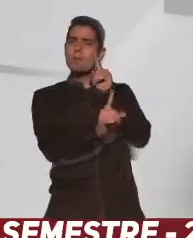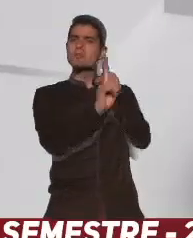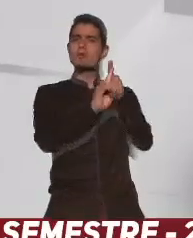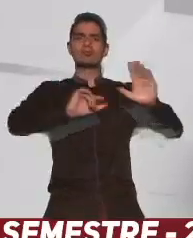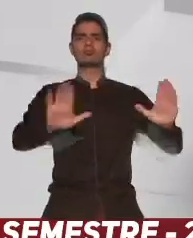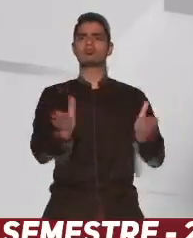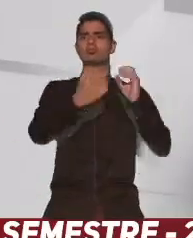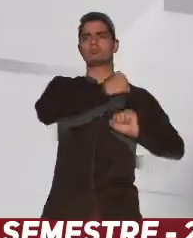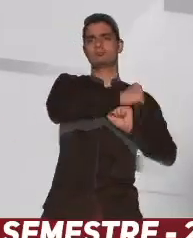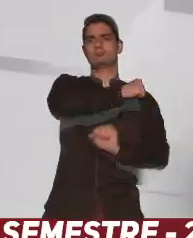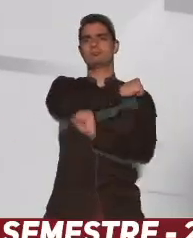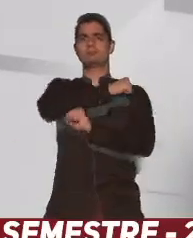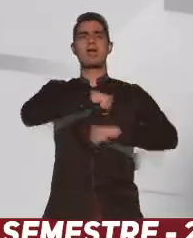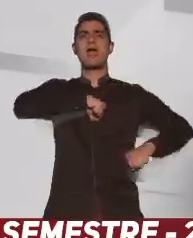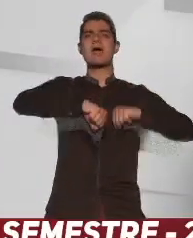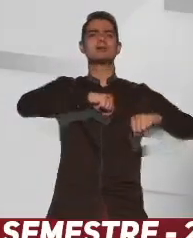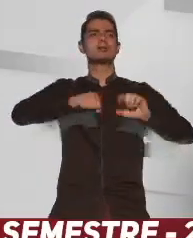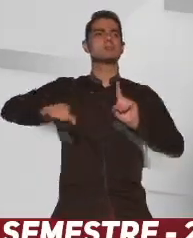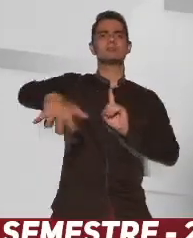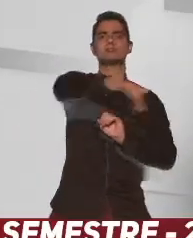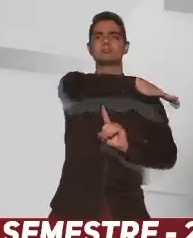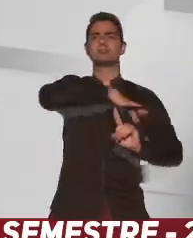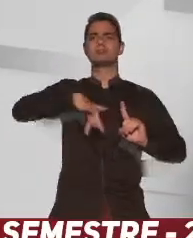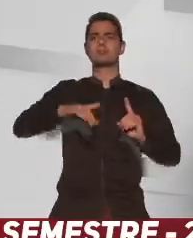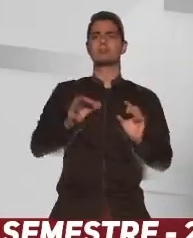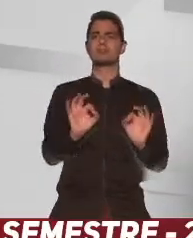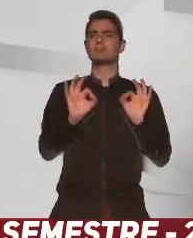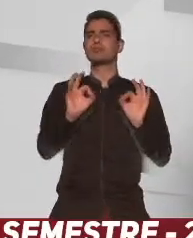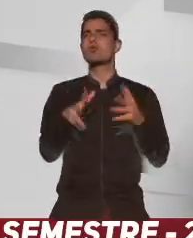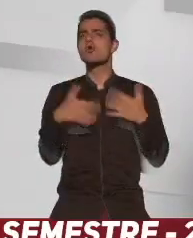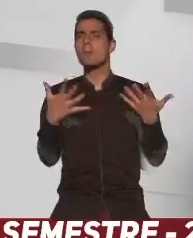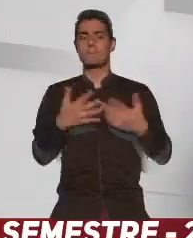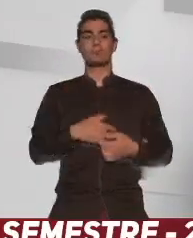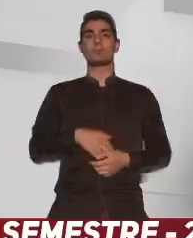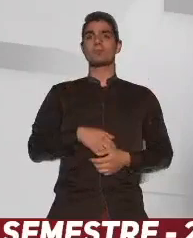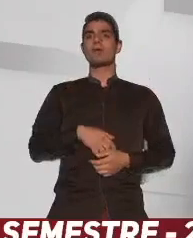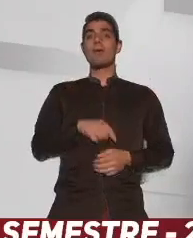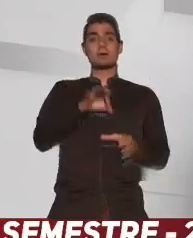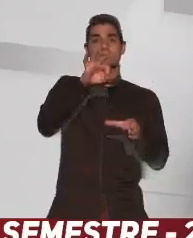así. Cumplimiento al 100% con la siembra de